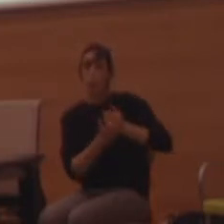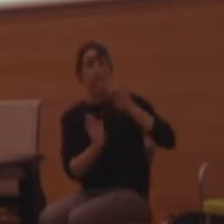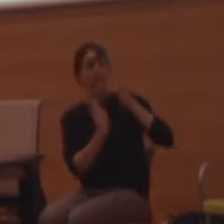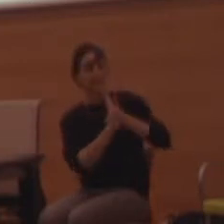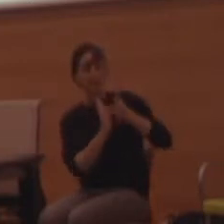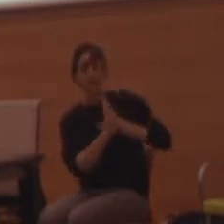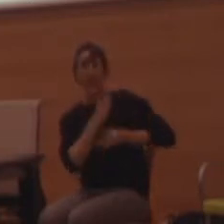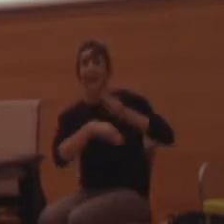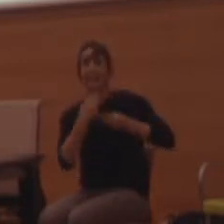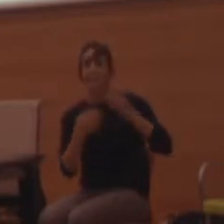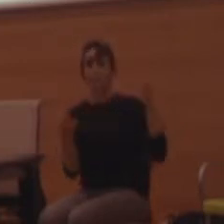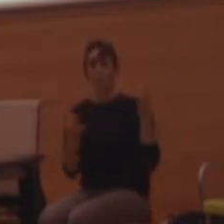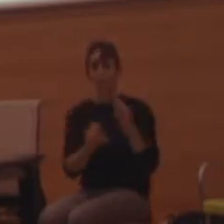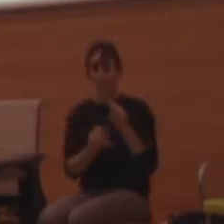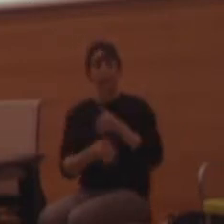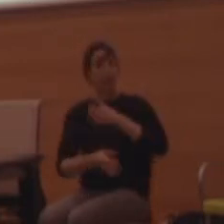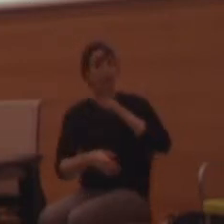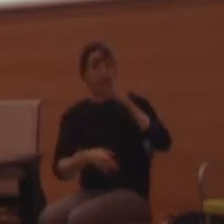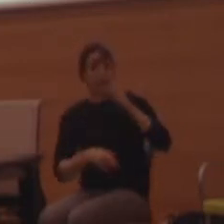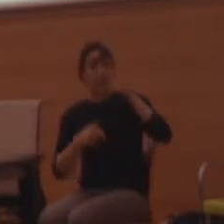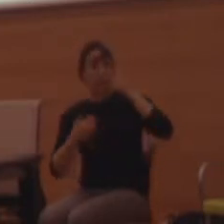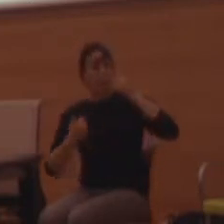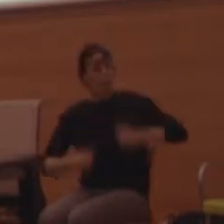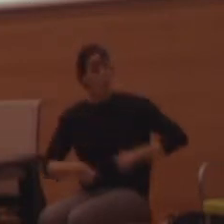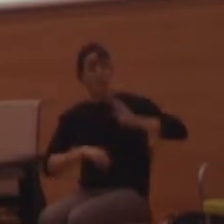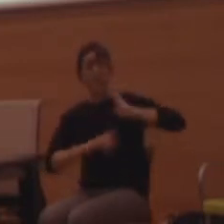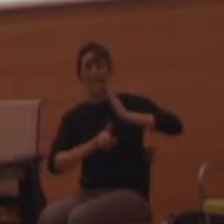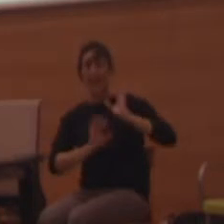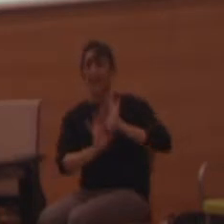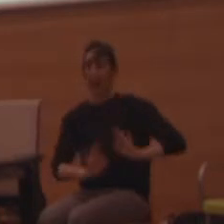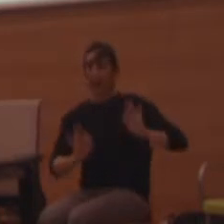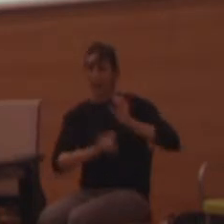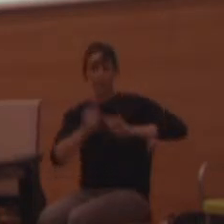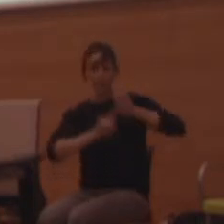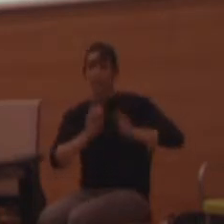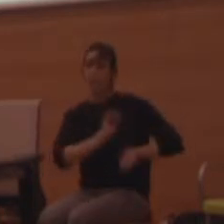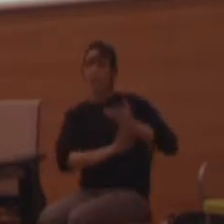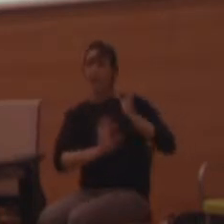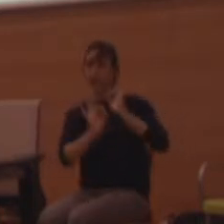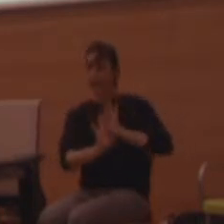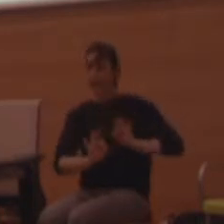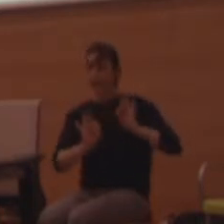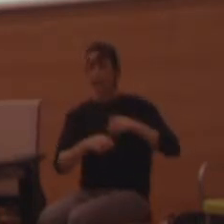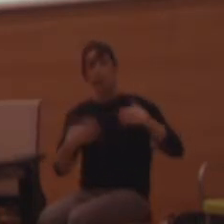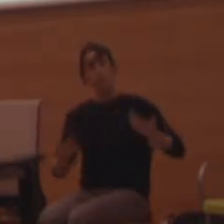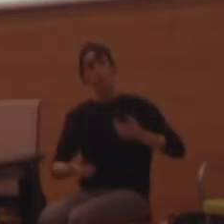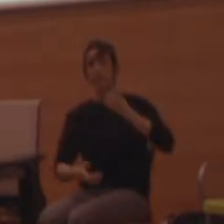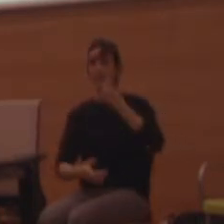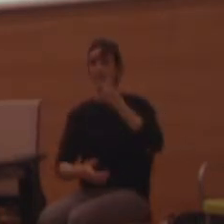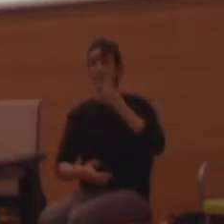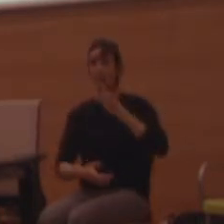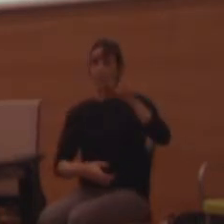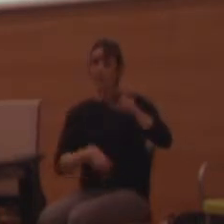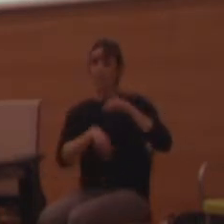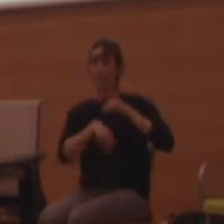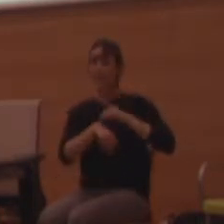que no es invasiva, que no tiene ningún problema. Vamos a necesitar, eso sí, de pacientes